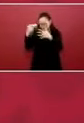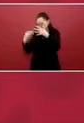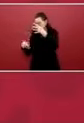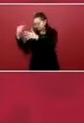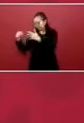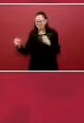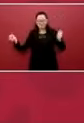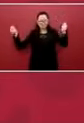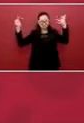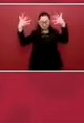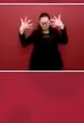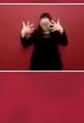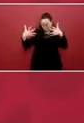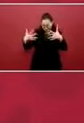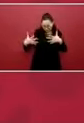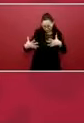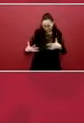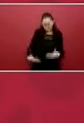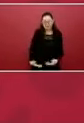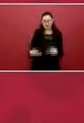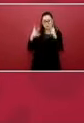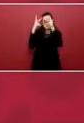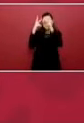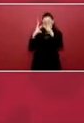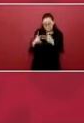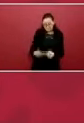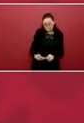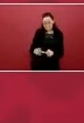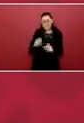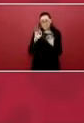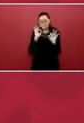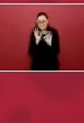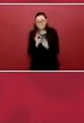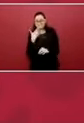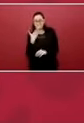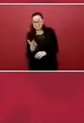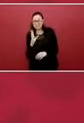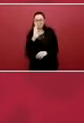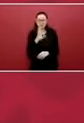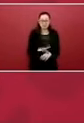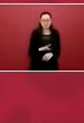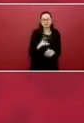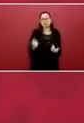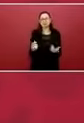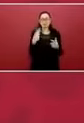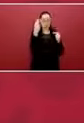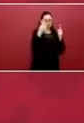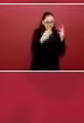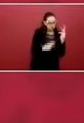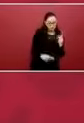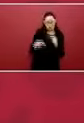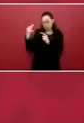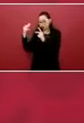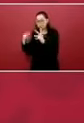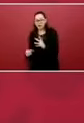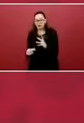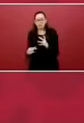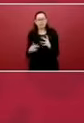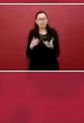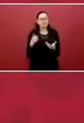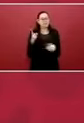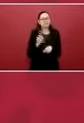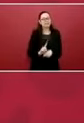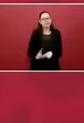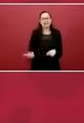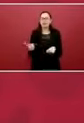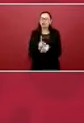un mecanismo de validación para ingresar al padrón y mantenerse. Los padrones están vivos porque